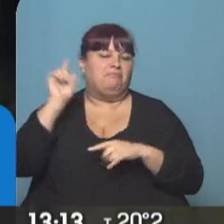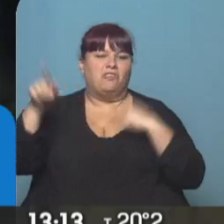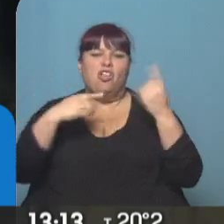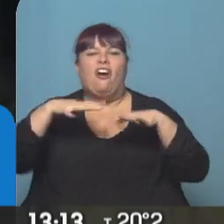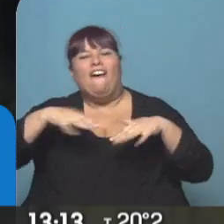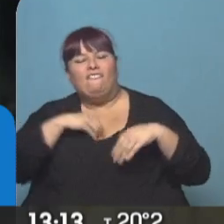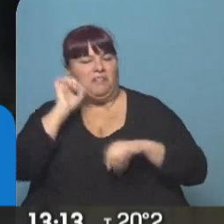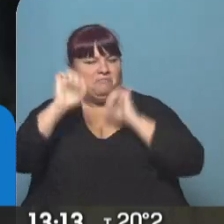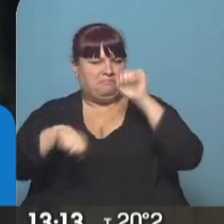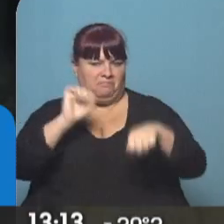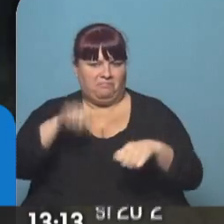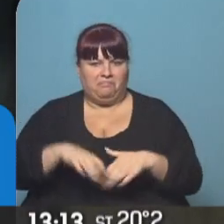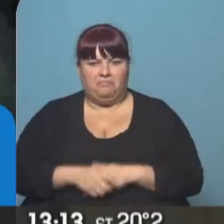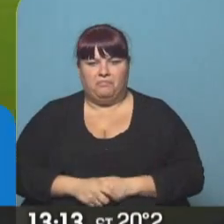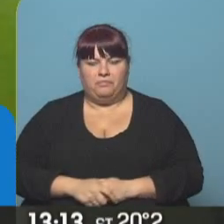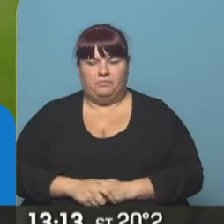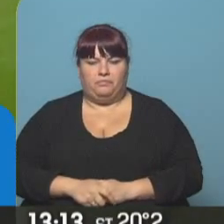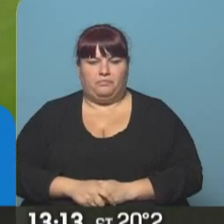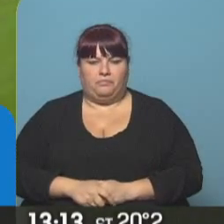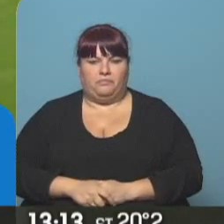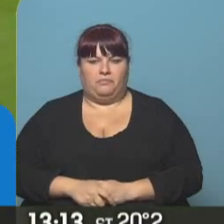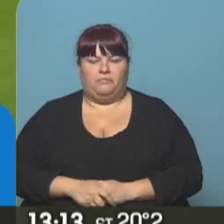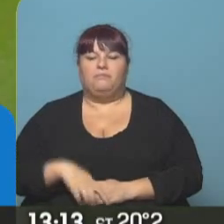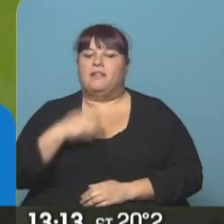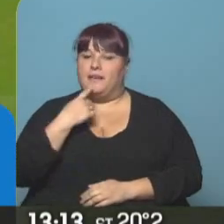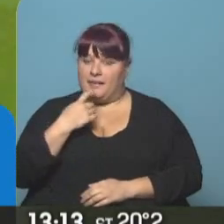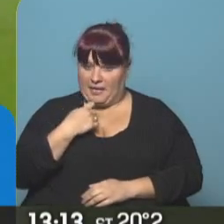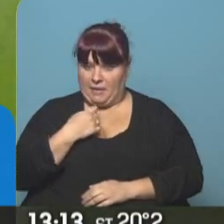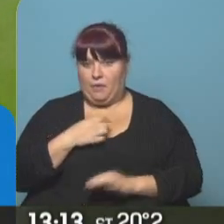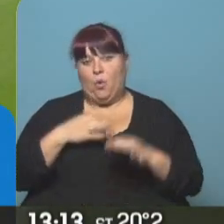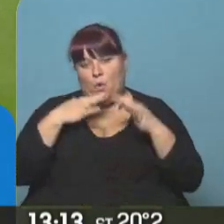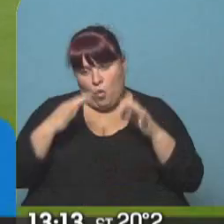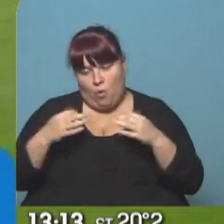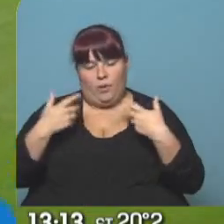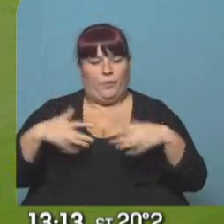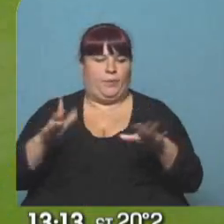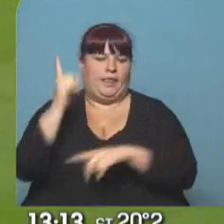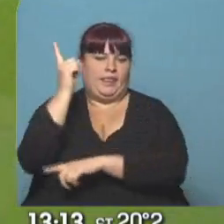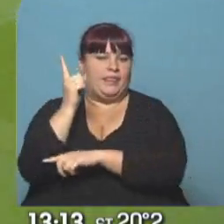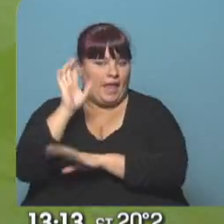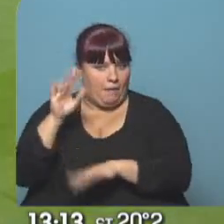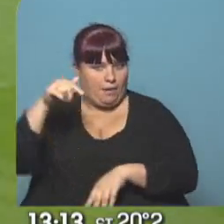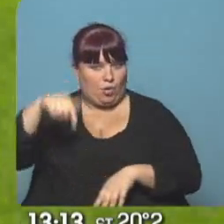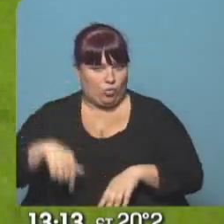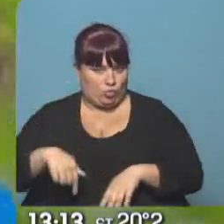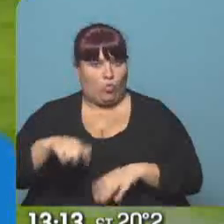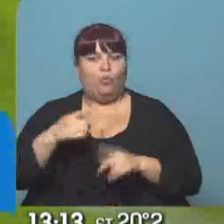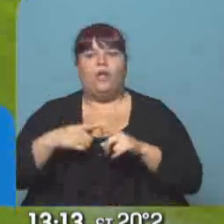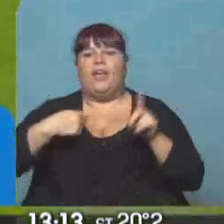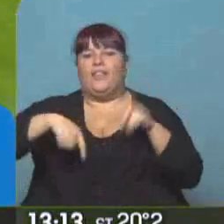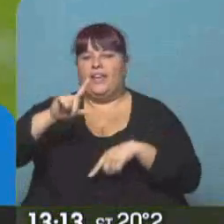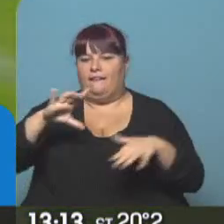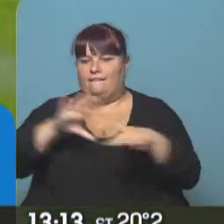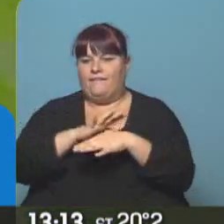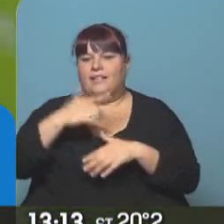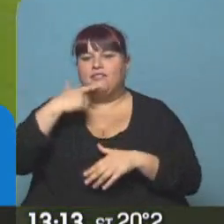indiferencia de toda la Bombonera. River cumplió y se sacó de encima Temperley en el sur por el derechazo certero